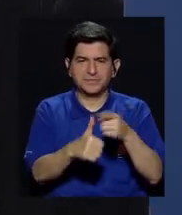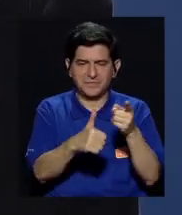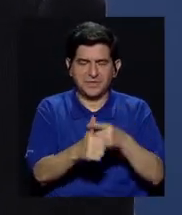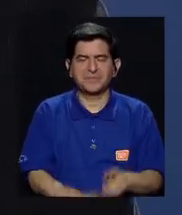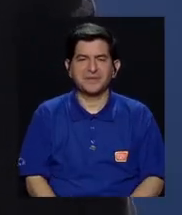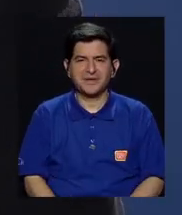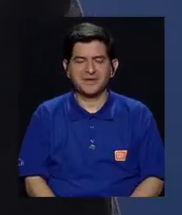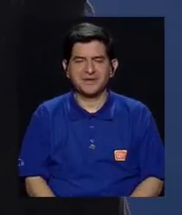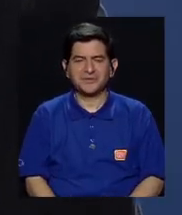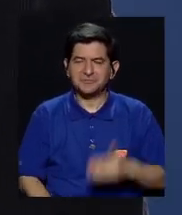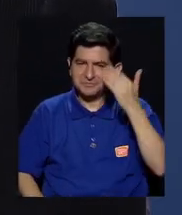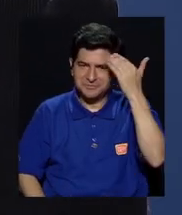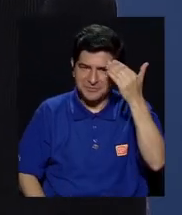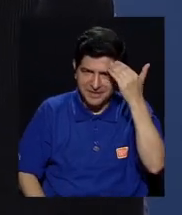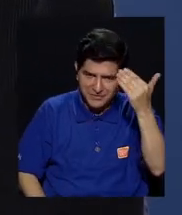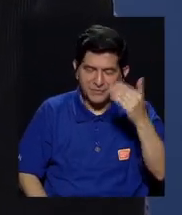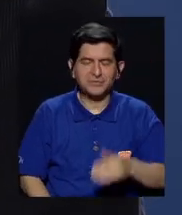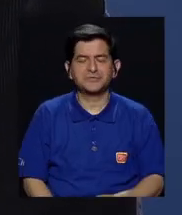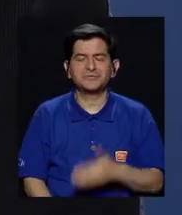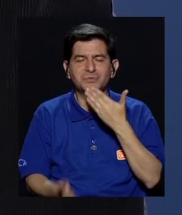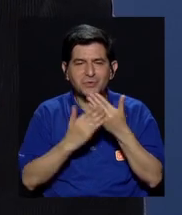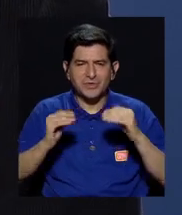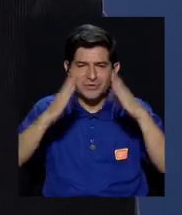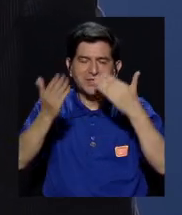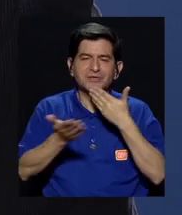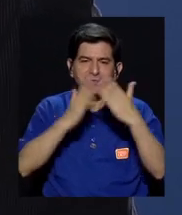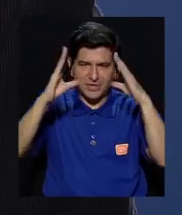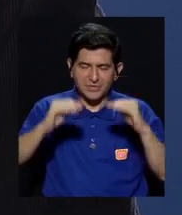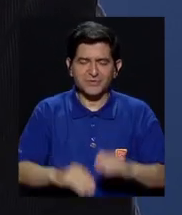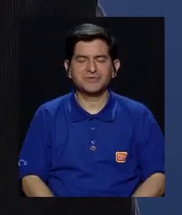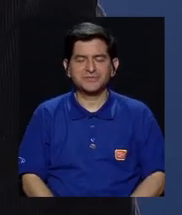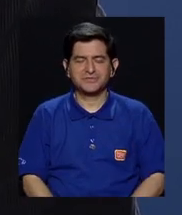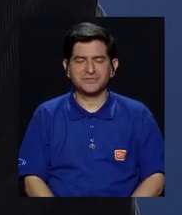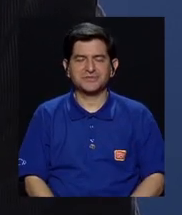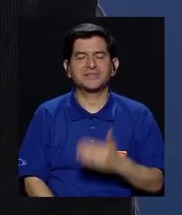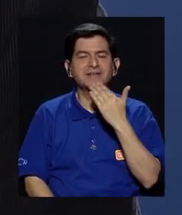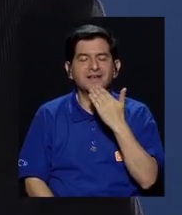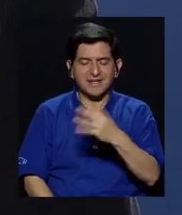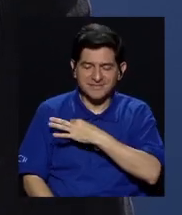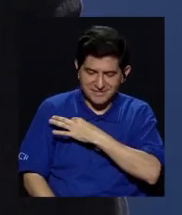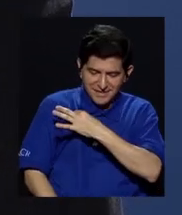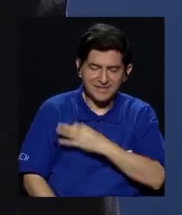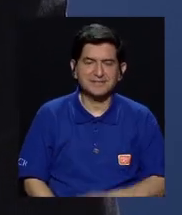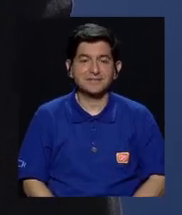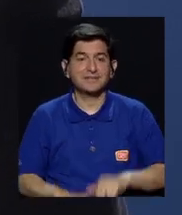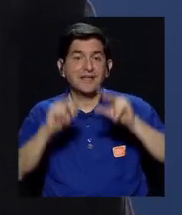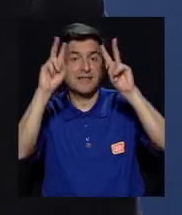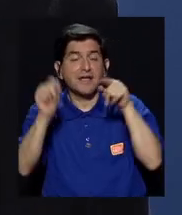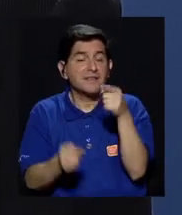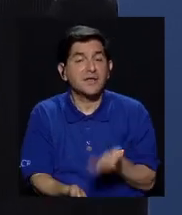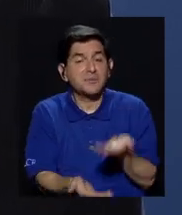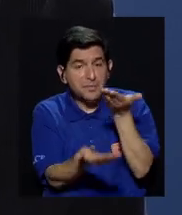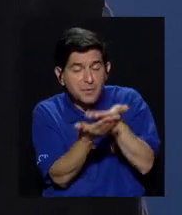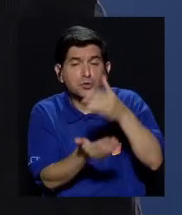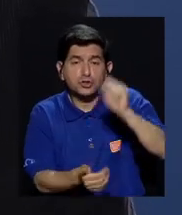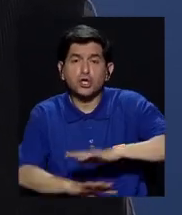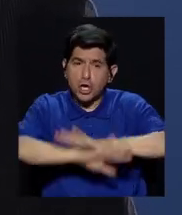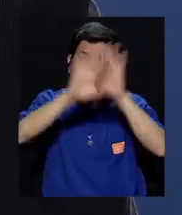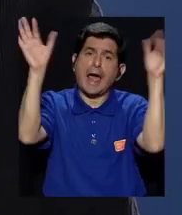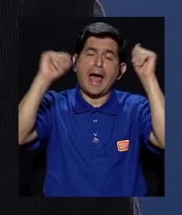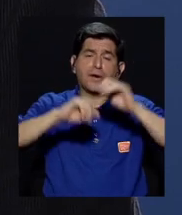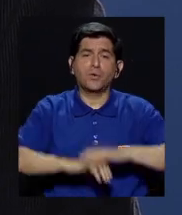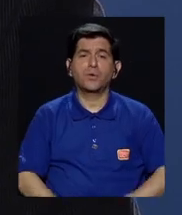buenos buenos días buenas noches este primero agradecerte la invitación y en segunda instancia en el tema que planteas pues sí